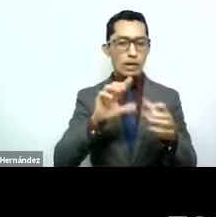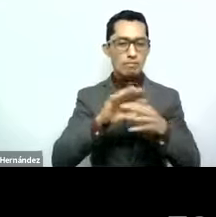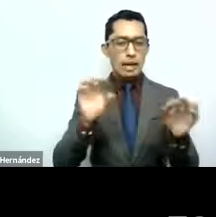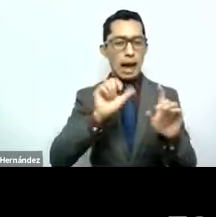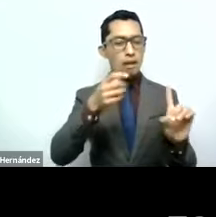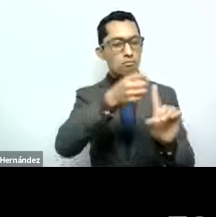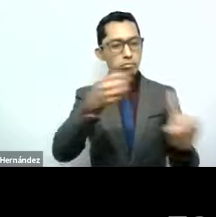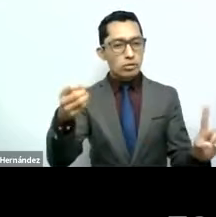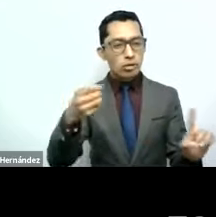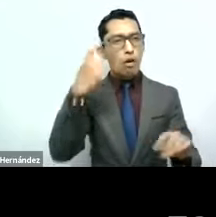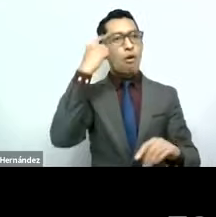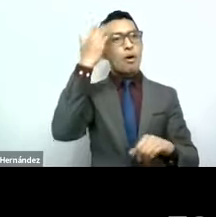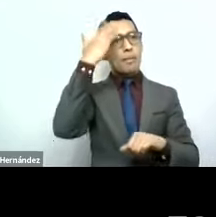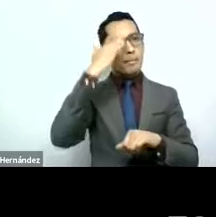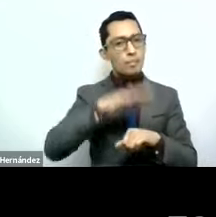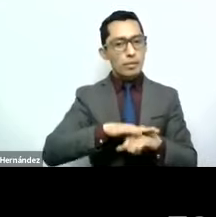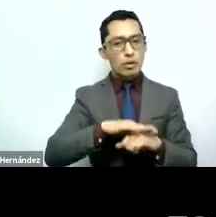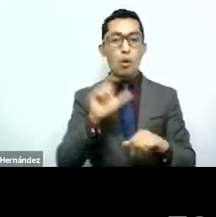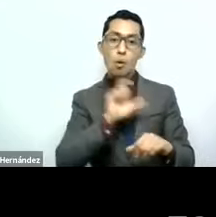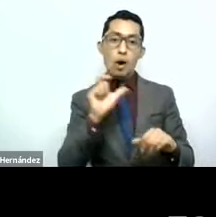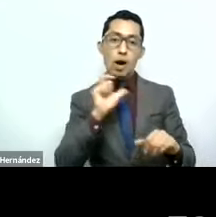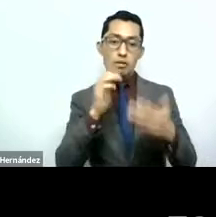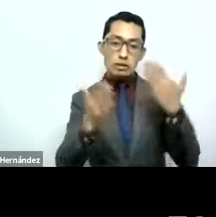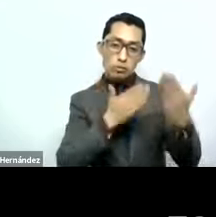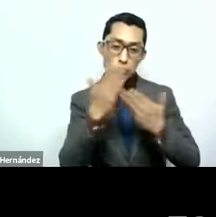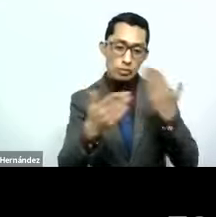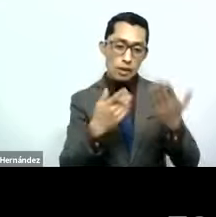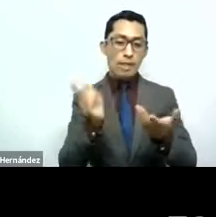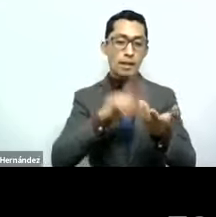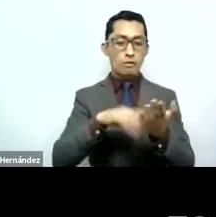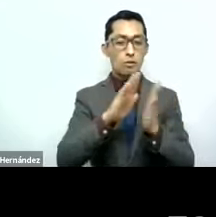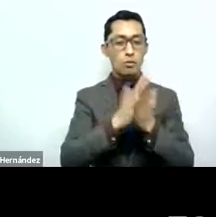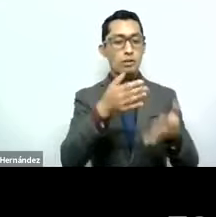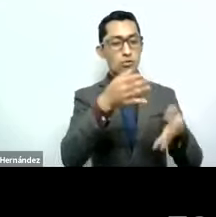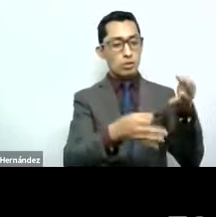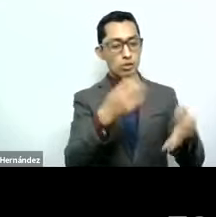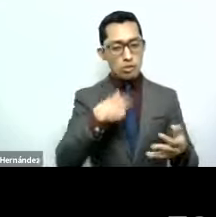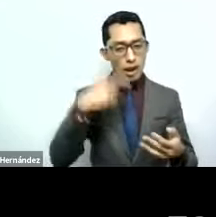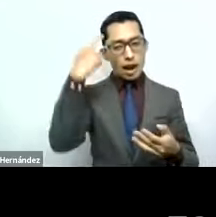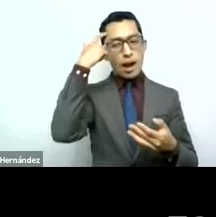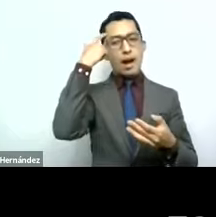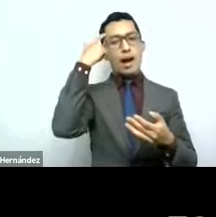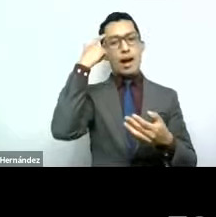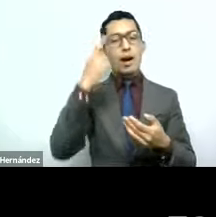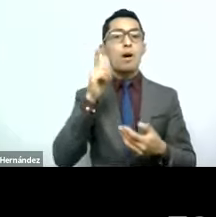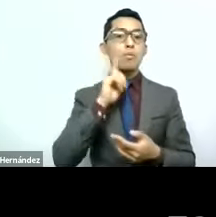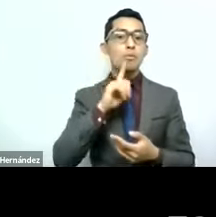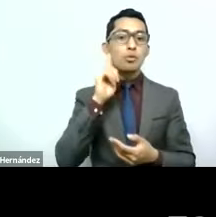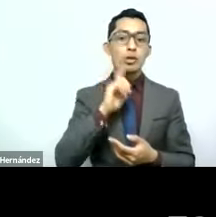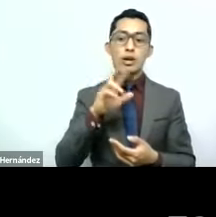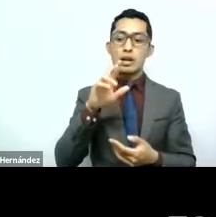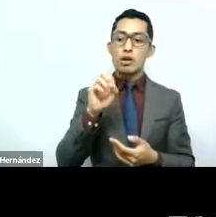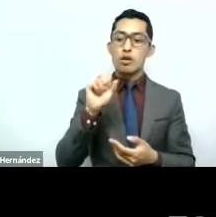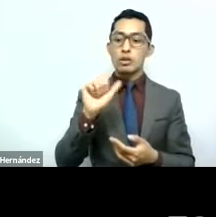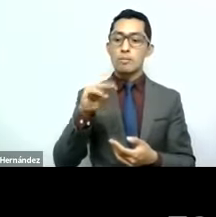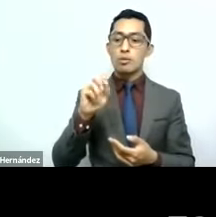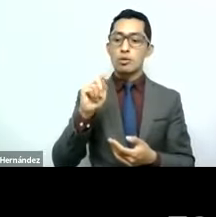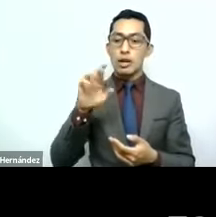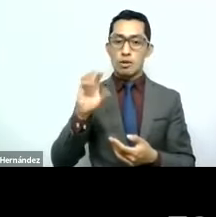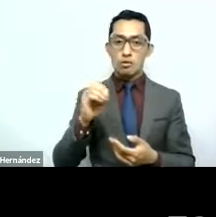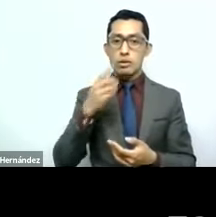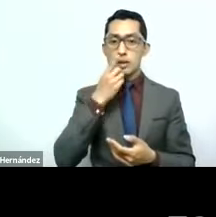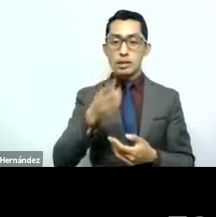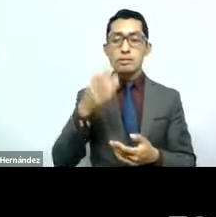la mente constantemente mientras estudiaba este cuaderno de jurisprudencia, y Rosa Montero dice, con el